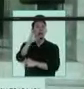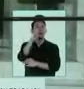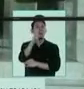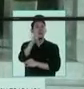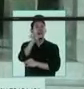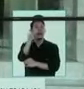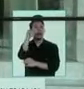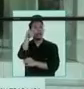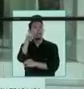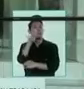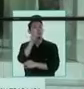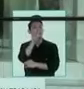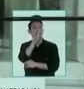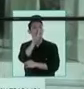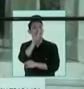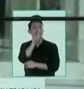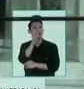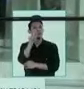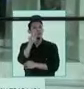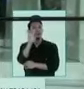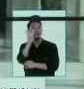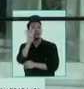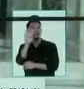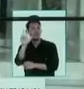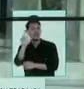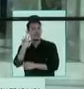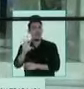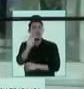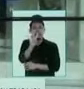Sería... La COVAX Facility.